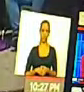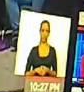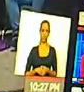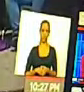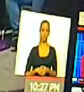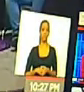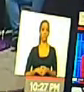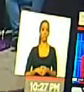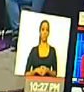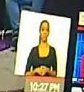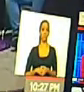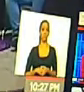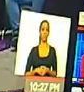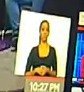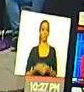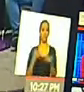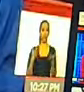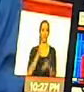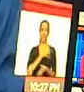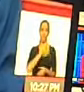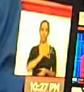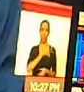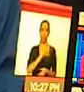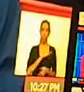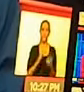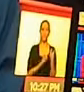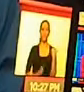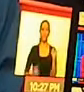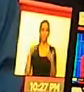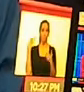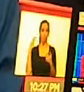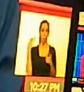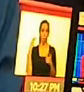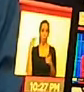Bueno, ahí está ese señor, presidente de Colombia.